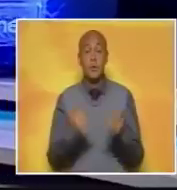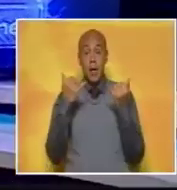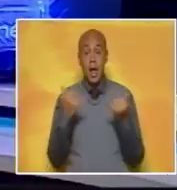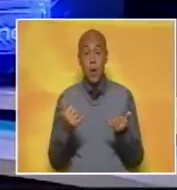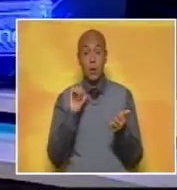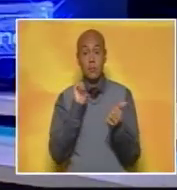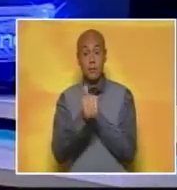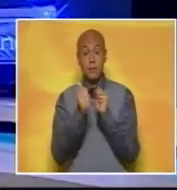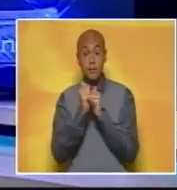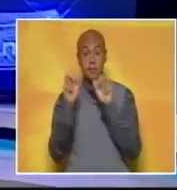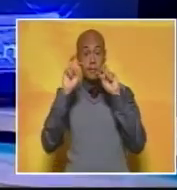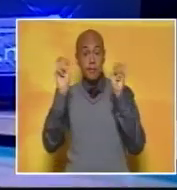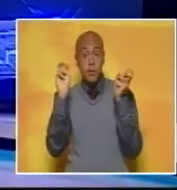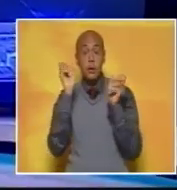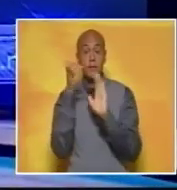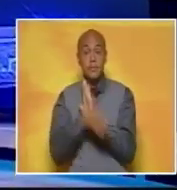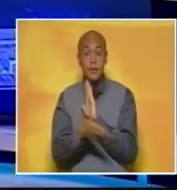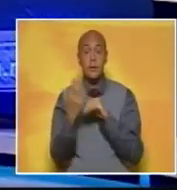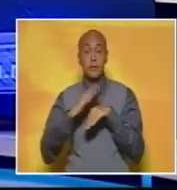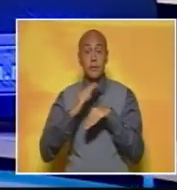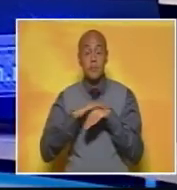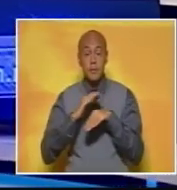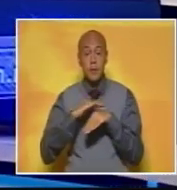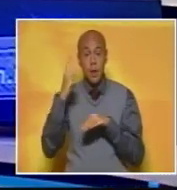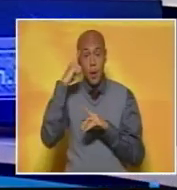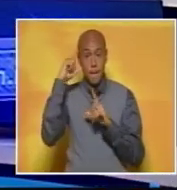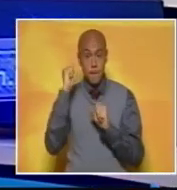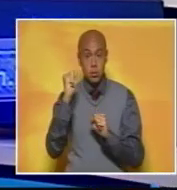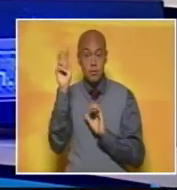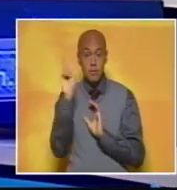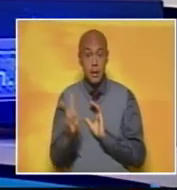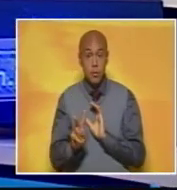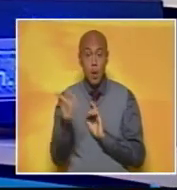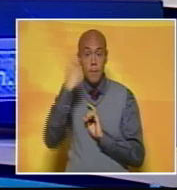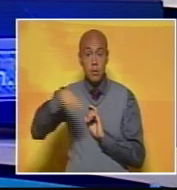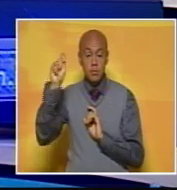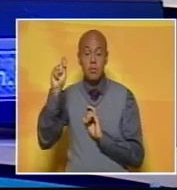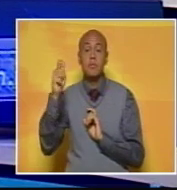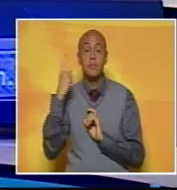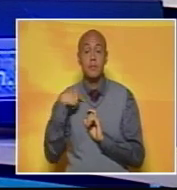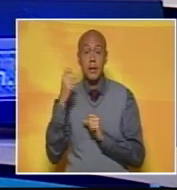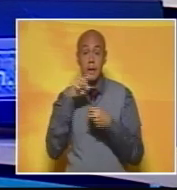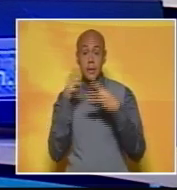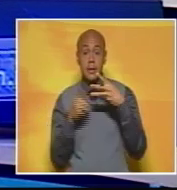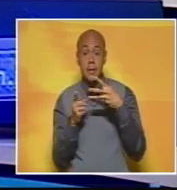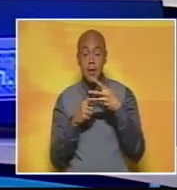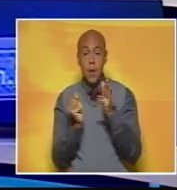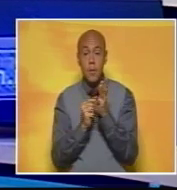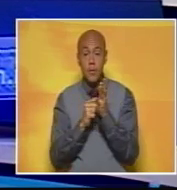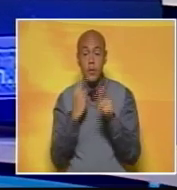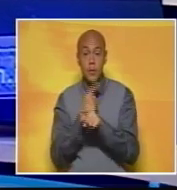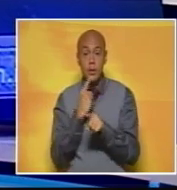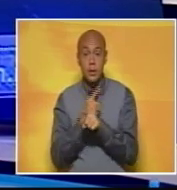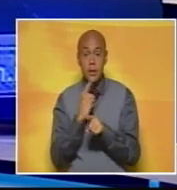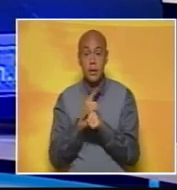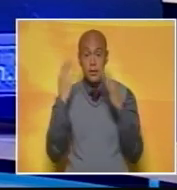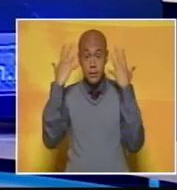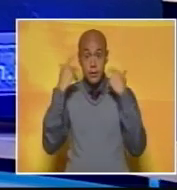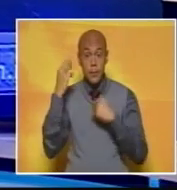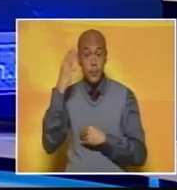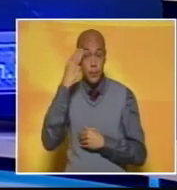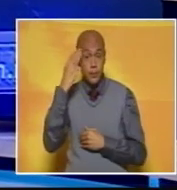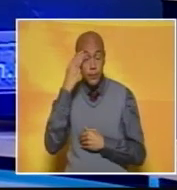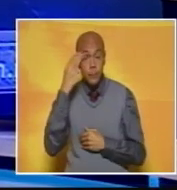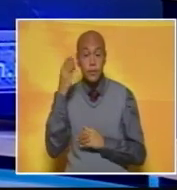Amigos, comenzamos las noticias deportivas con la Liga Venezolana de Béisbol Profesional. El tercer duelo entre Leones de Caracas y Navegantes de